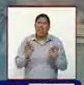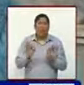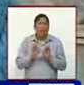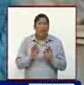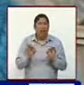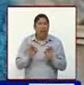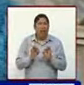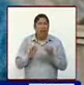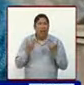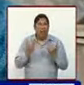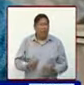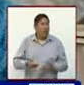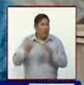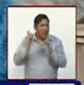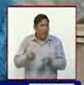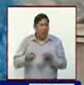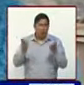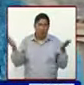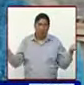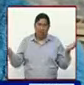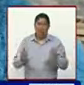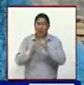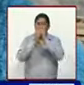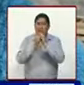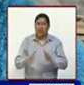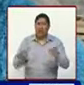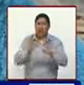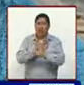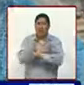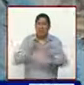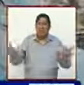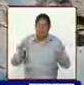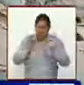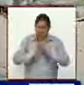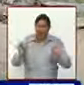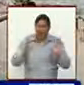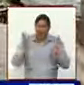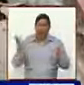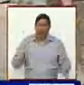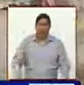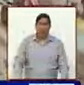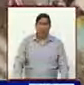tengo, ahorita así me he quedado, sin nada me estoy así. No.